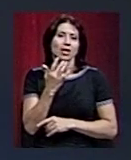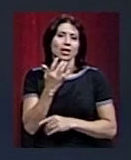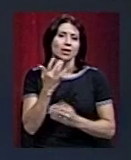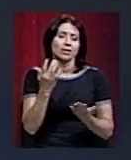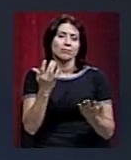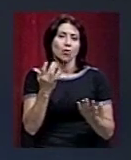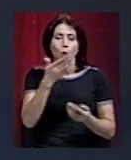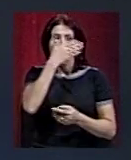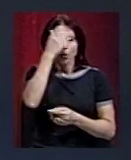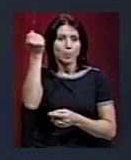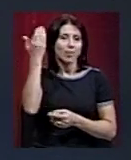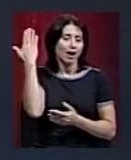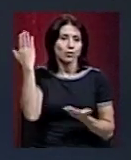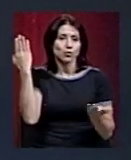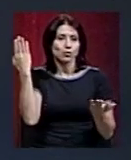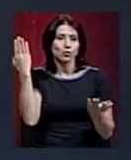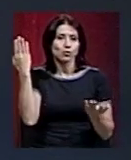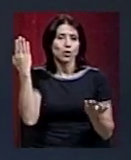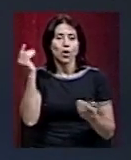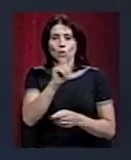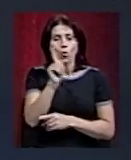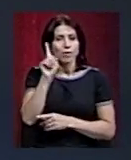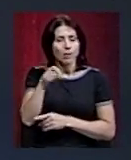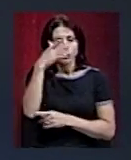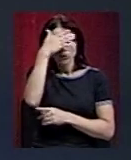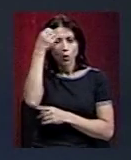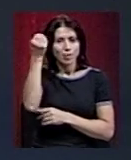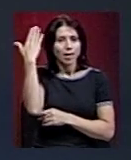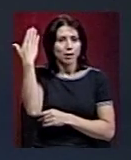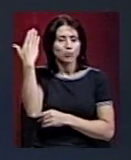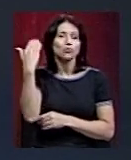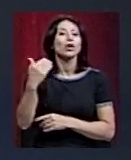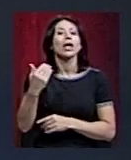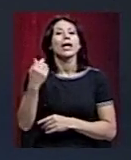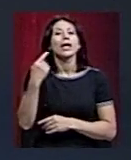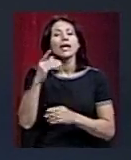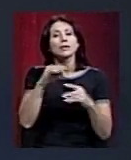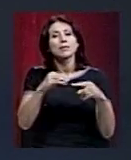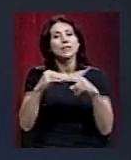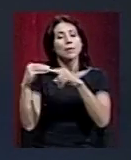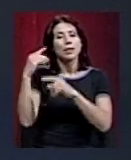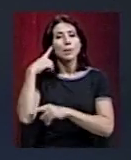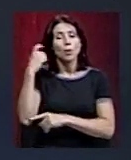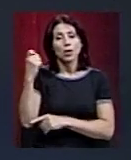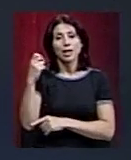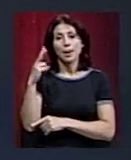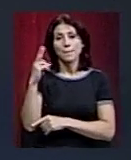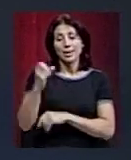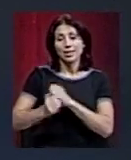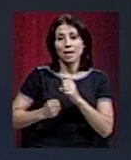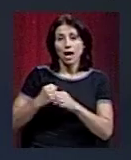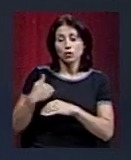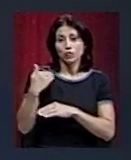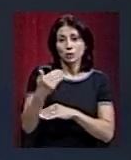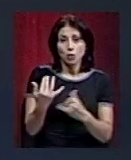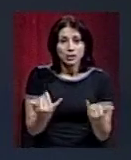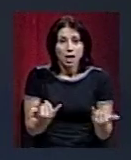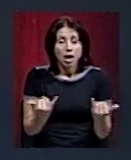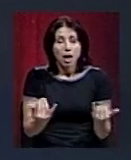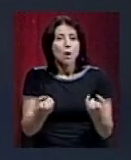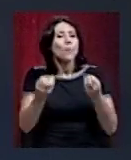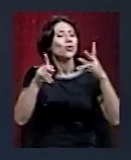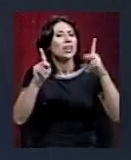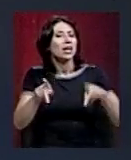olvidarnos, ni tendríamos por qué hacerlo. Y especialmente pues porque 20 años después mucha gente no se